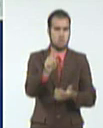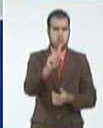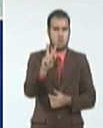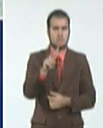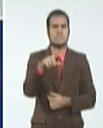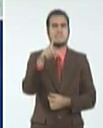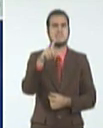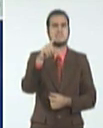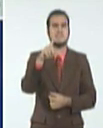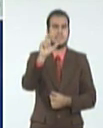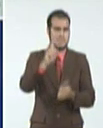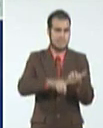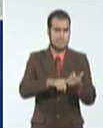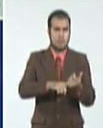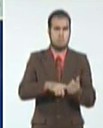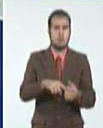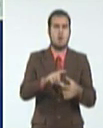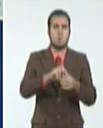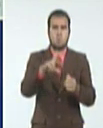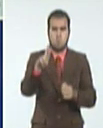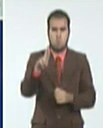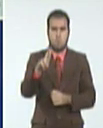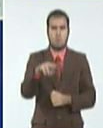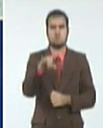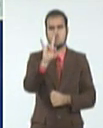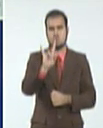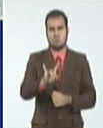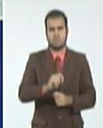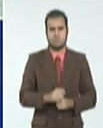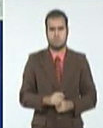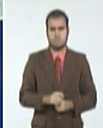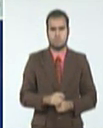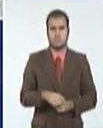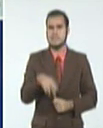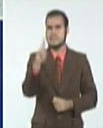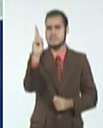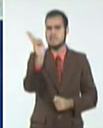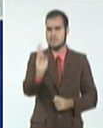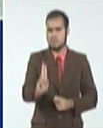Guaymaro 9 en cada uno, Sibanicú 7, Nuevita